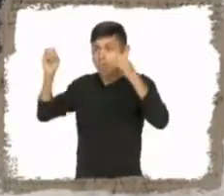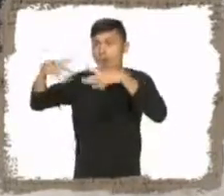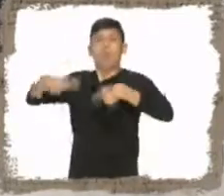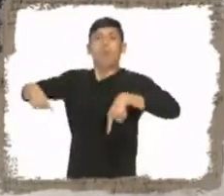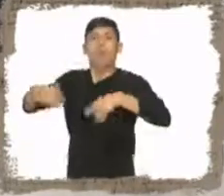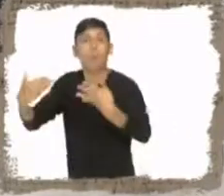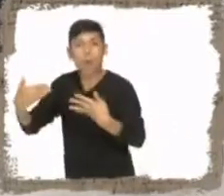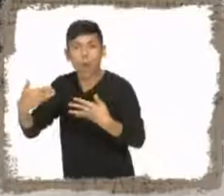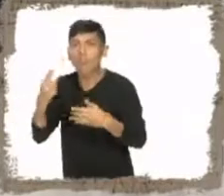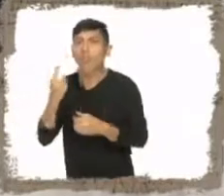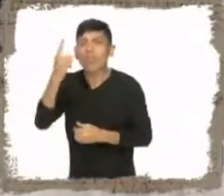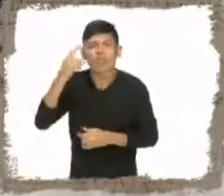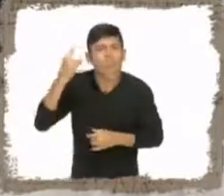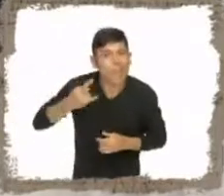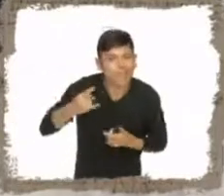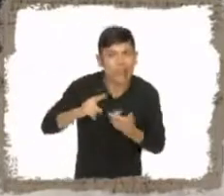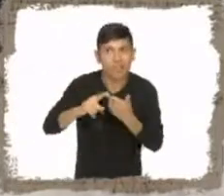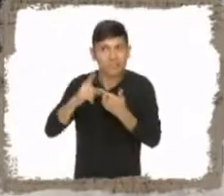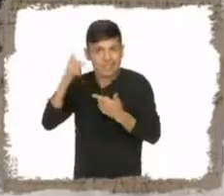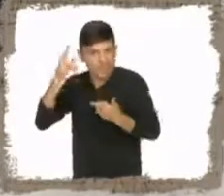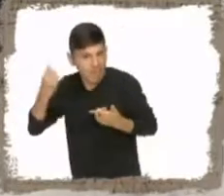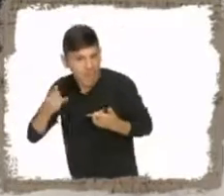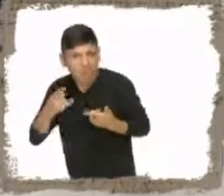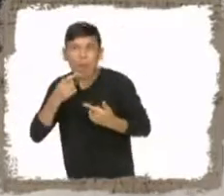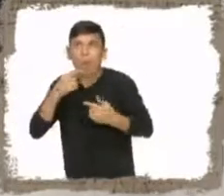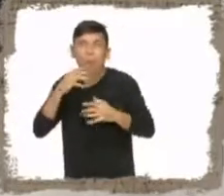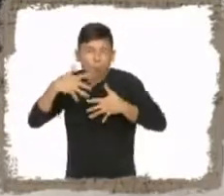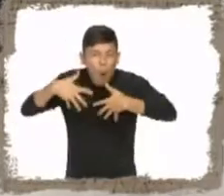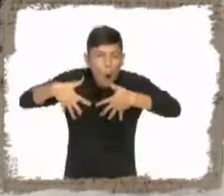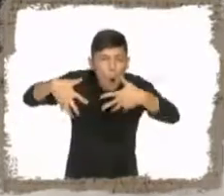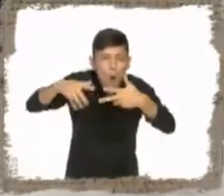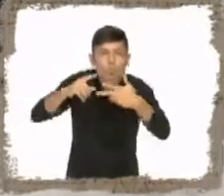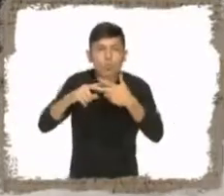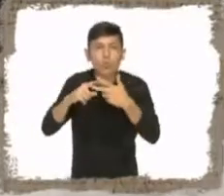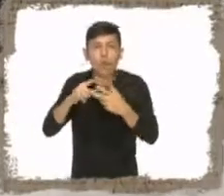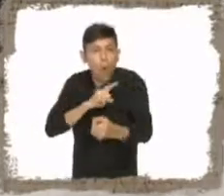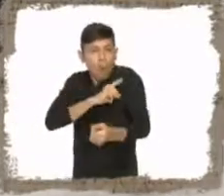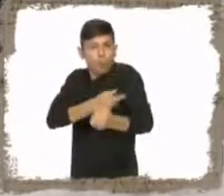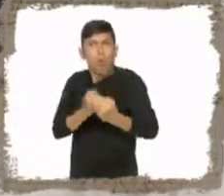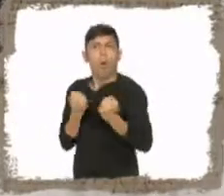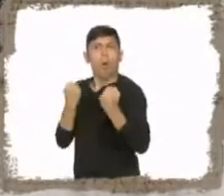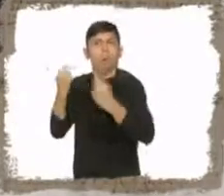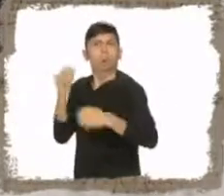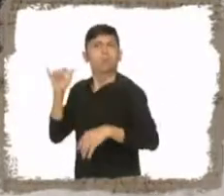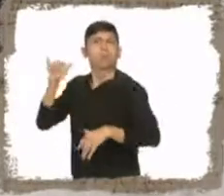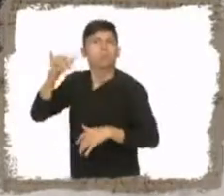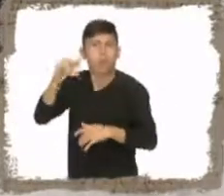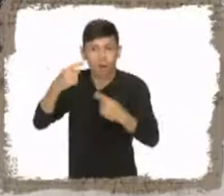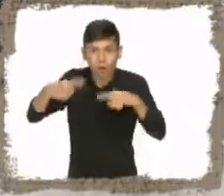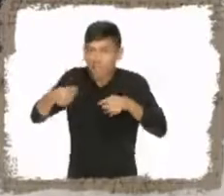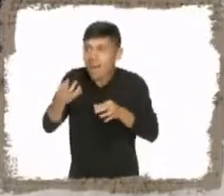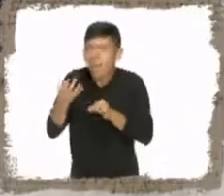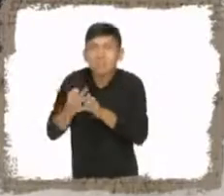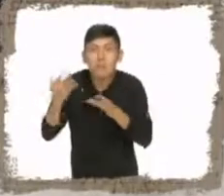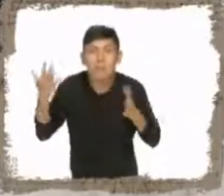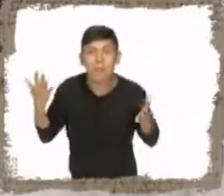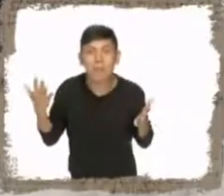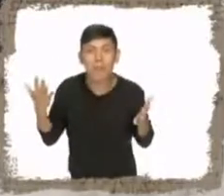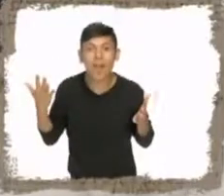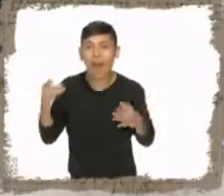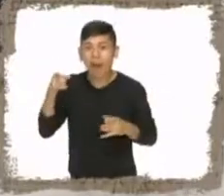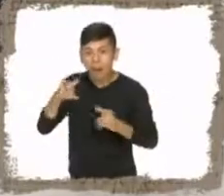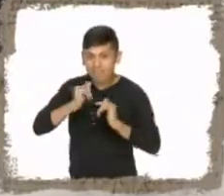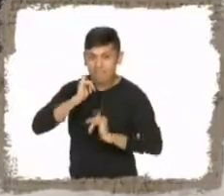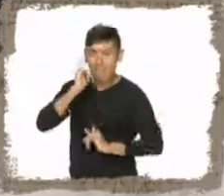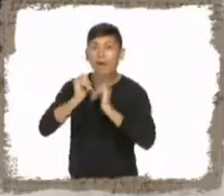personas. En los mitos siempre hay dioses, diosas, semidioses, monstruos, héroes que tienen poderes muy, pero muy especiales.